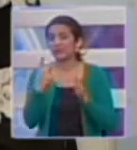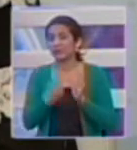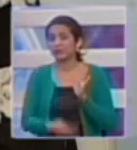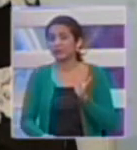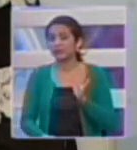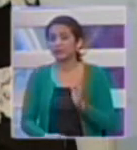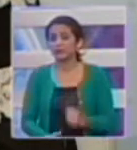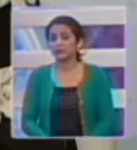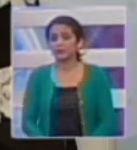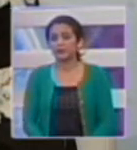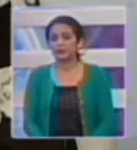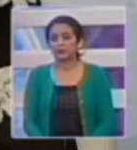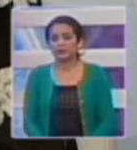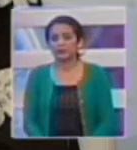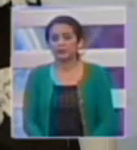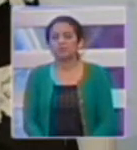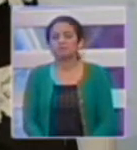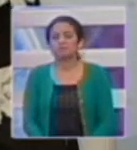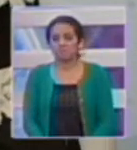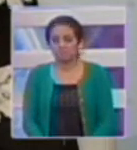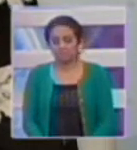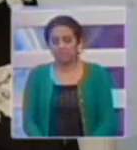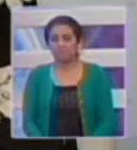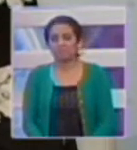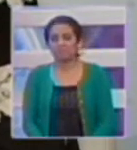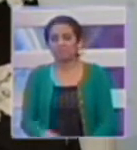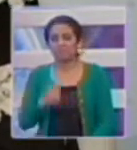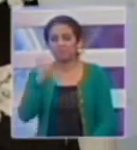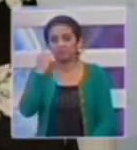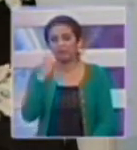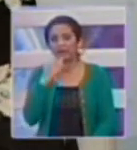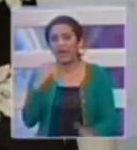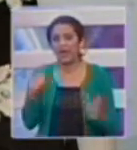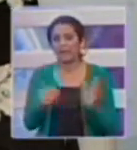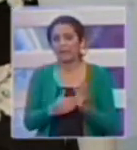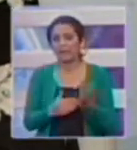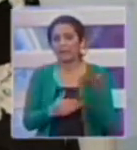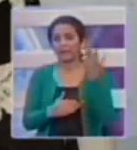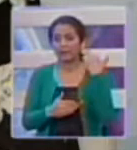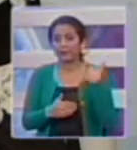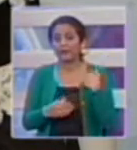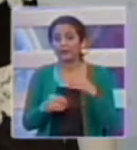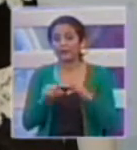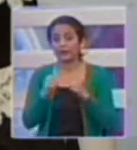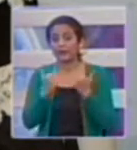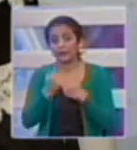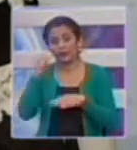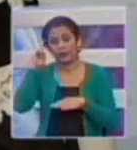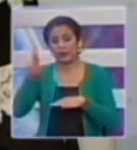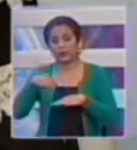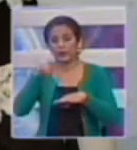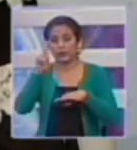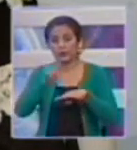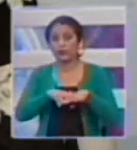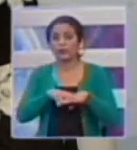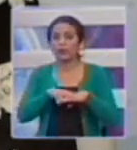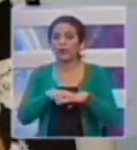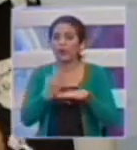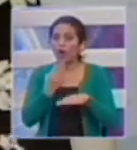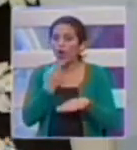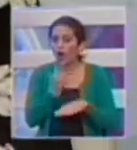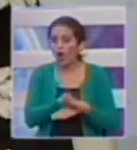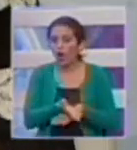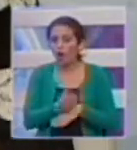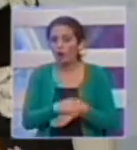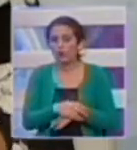época hemos visto el precio de ir de un extremo a otro. Tenemos una historia en el país de gran fragmentación en la Asamblea Nacional, de